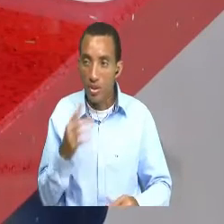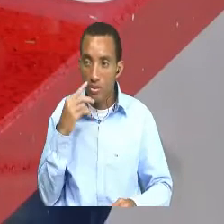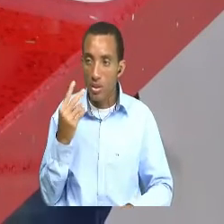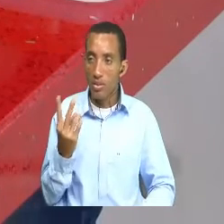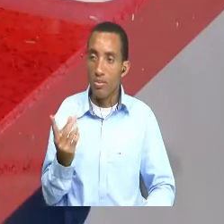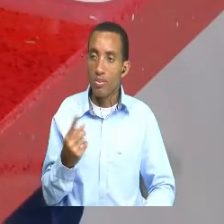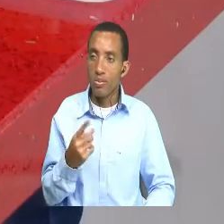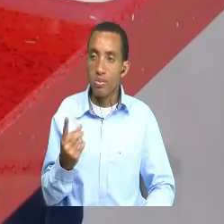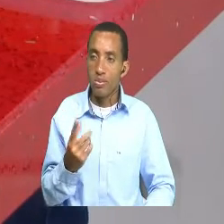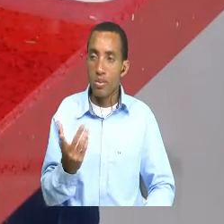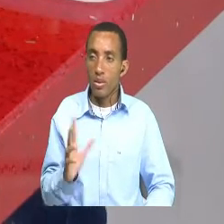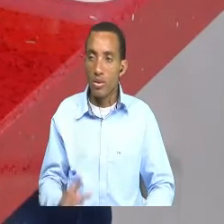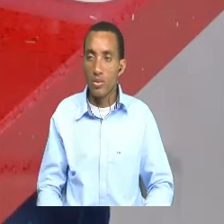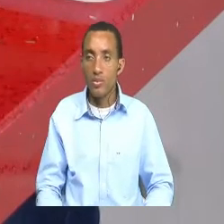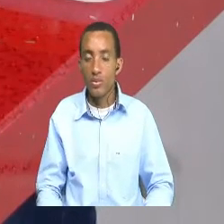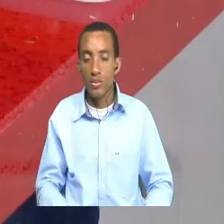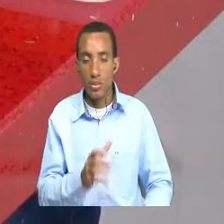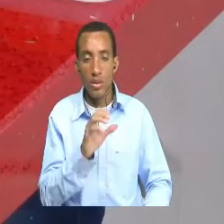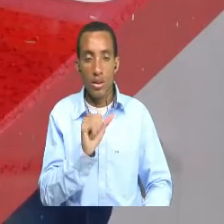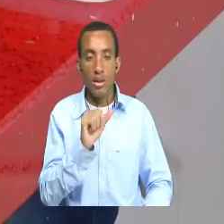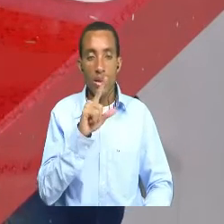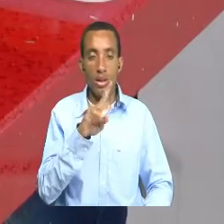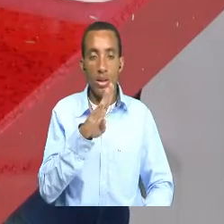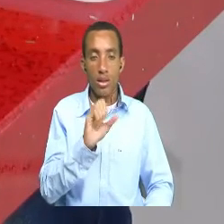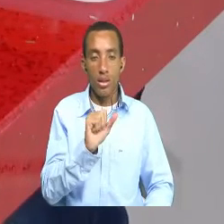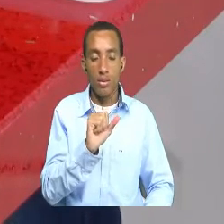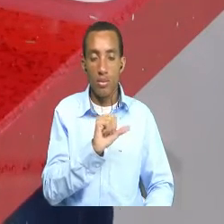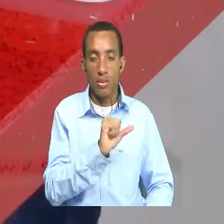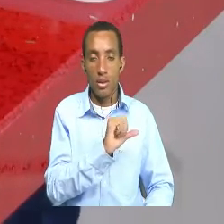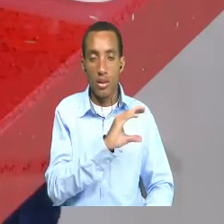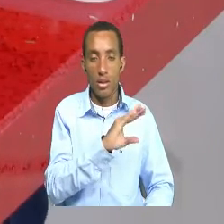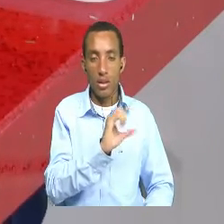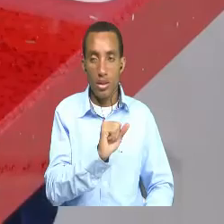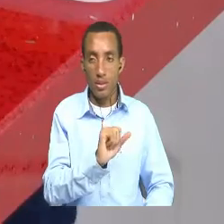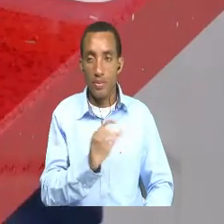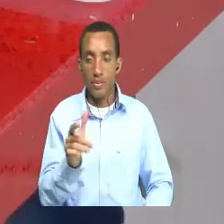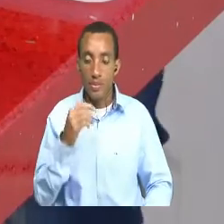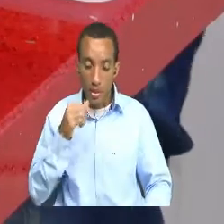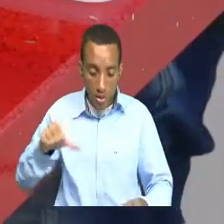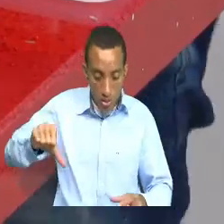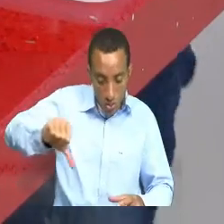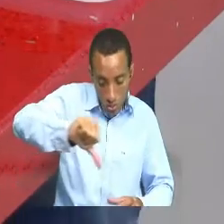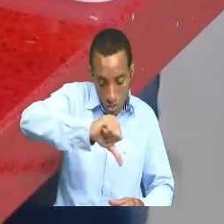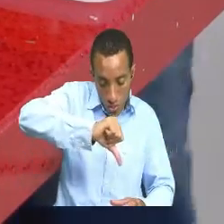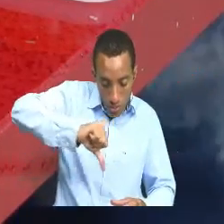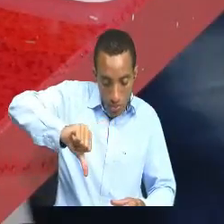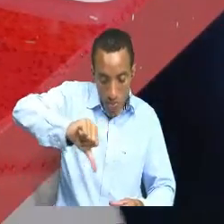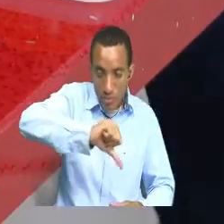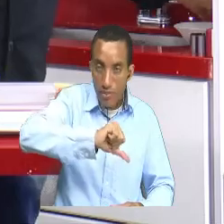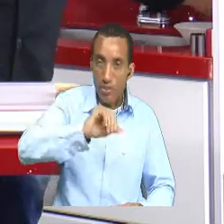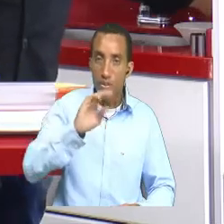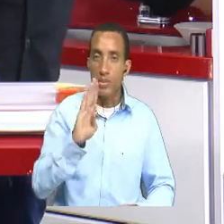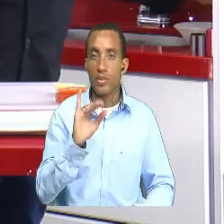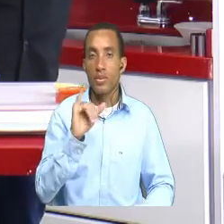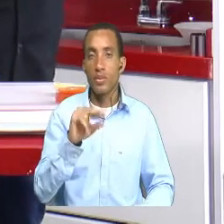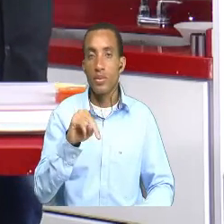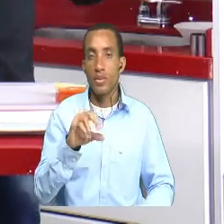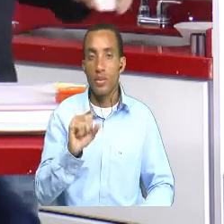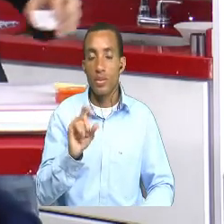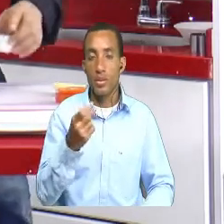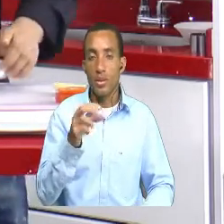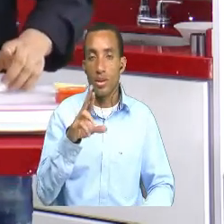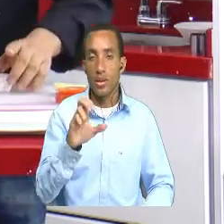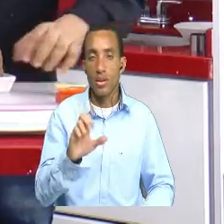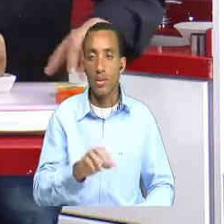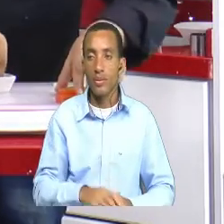más la albahaca y el vinagre balsámico entonces qué vamos a hacer aquí pues normalmente yo siempre le agregó un toquecito